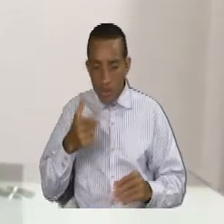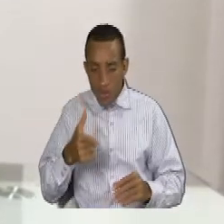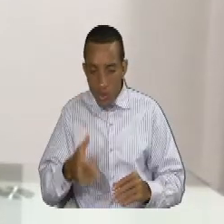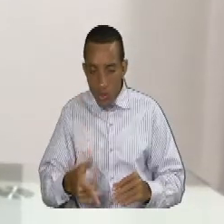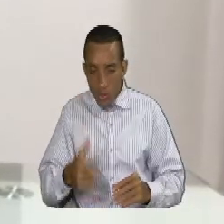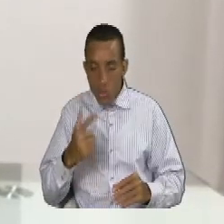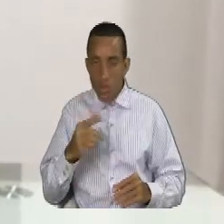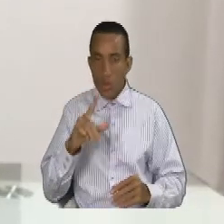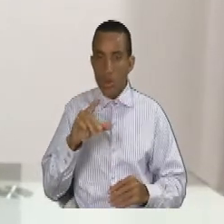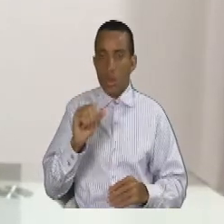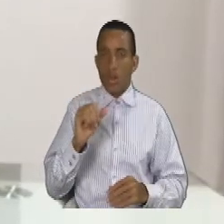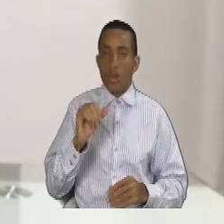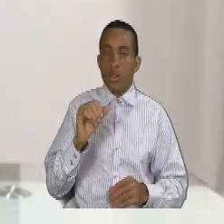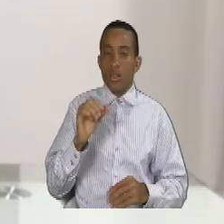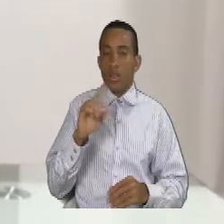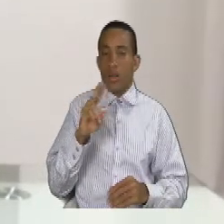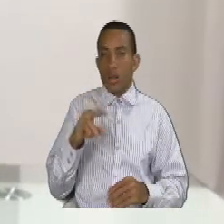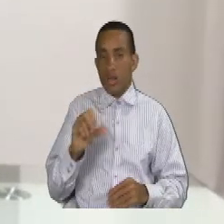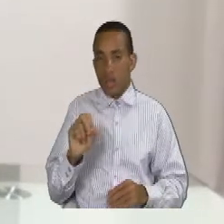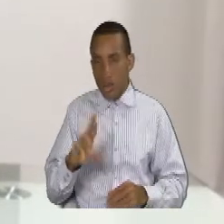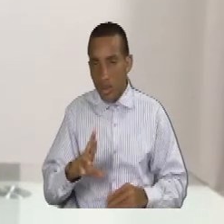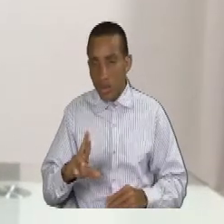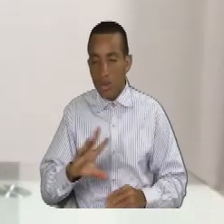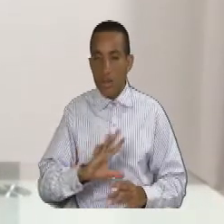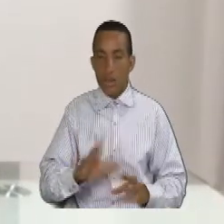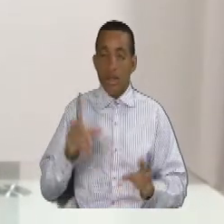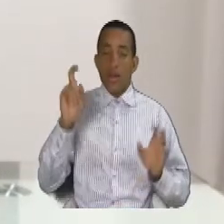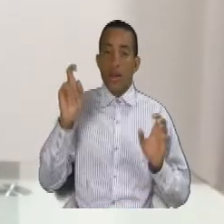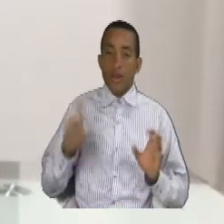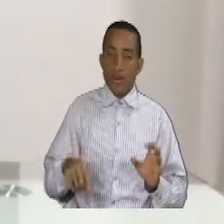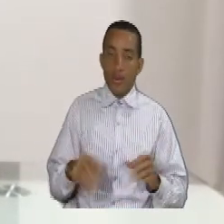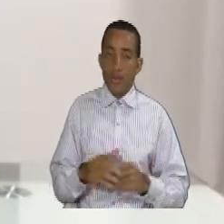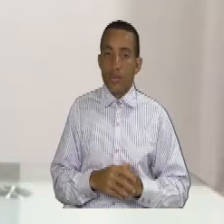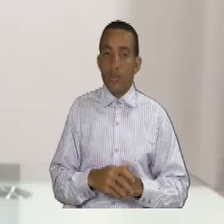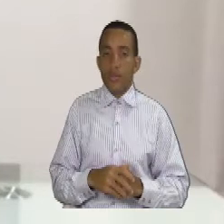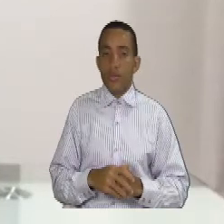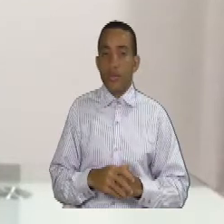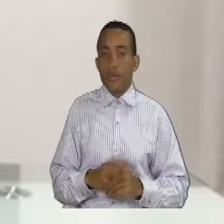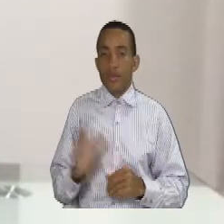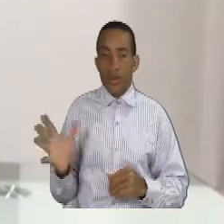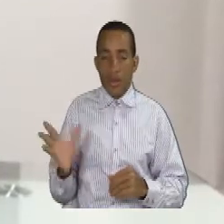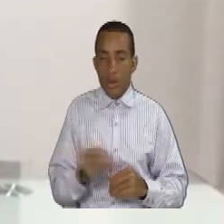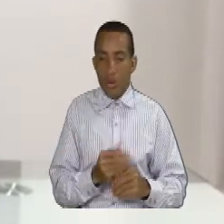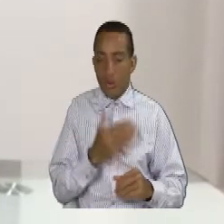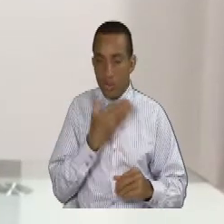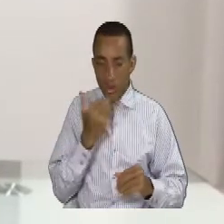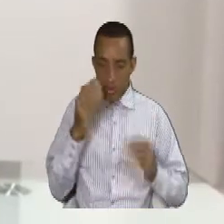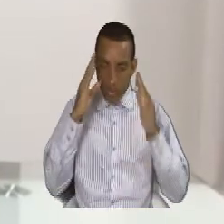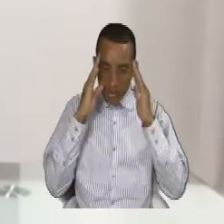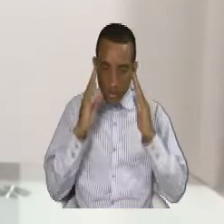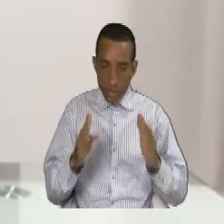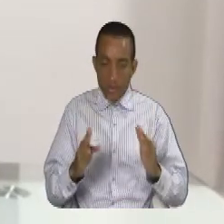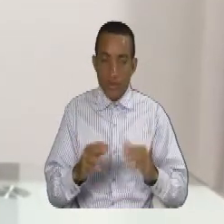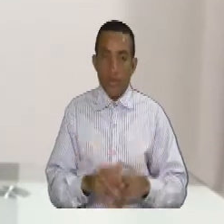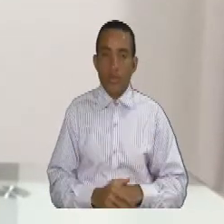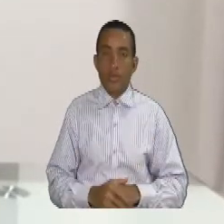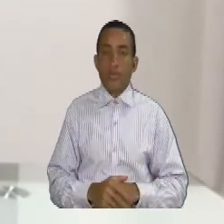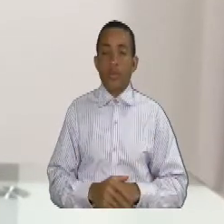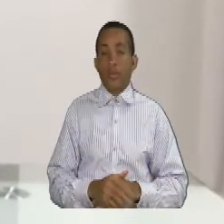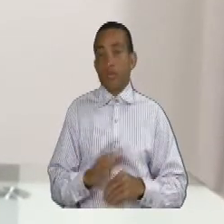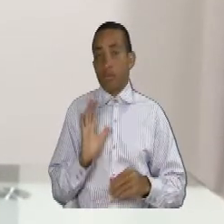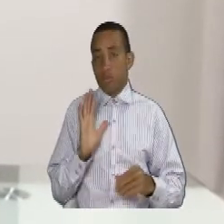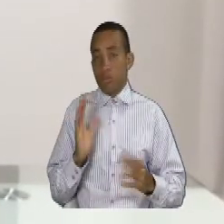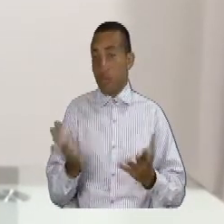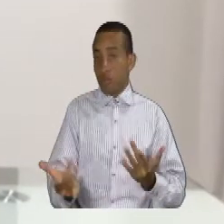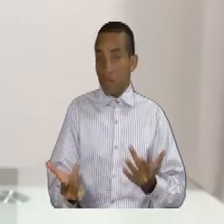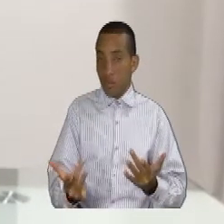y todos los demás equipos que debe contar una estética para brindarles a ustedes la mejor atención. Entonces, los esperamos aquí